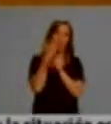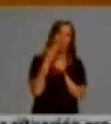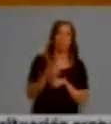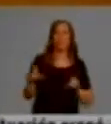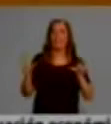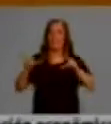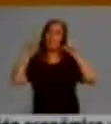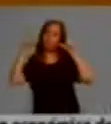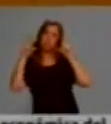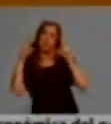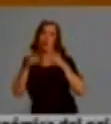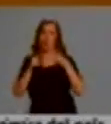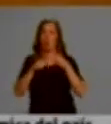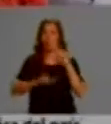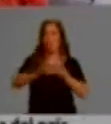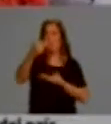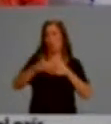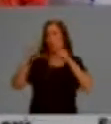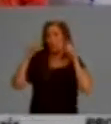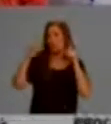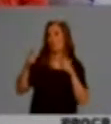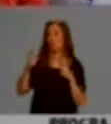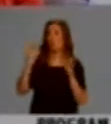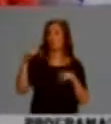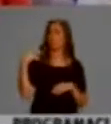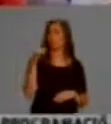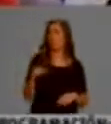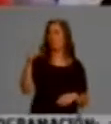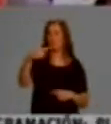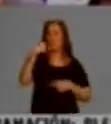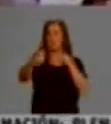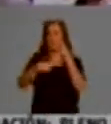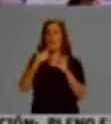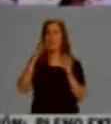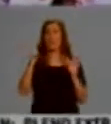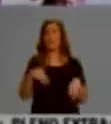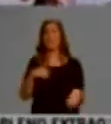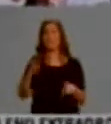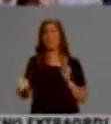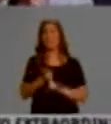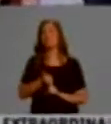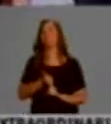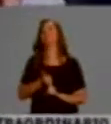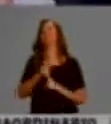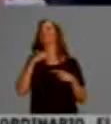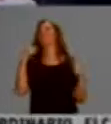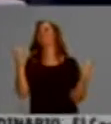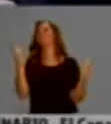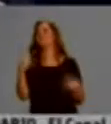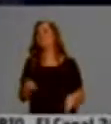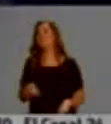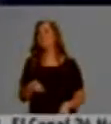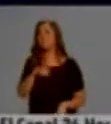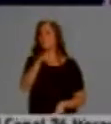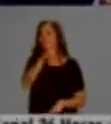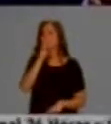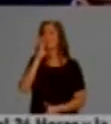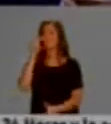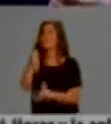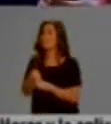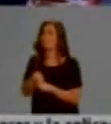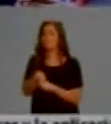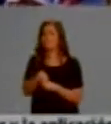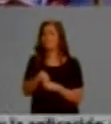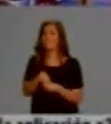en televisiones, en los periódicos, en las últimas semanas, ahora ya sabemos que estaba embarcada en